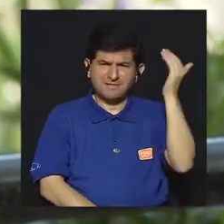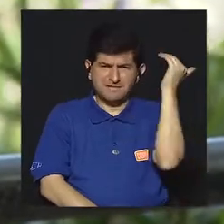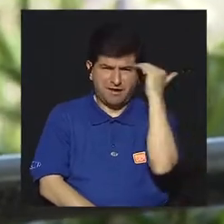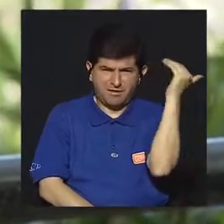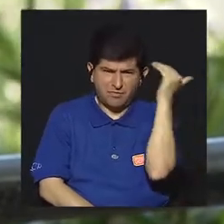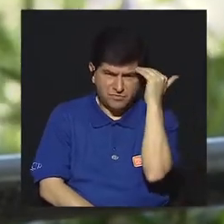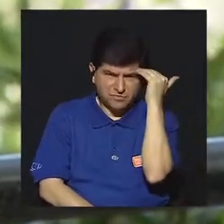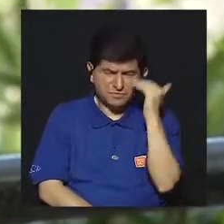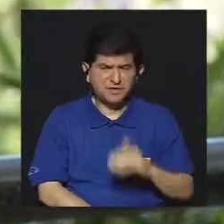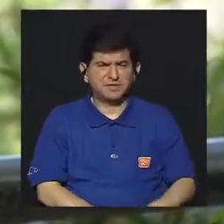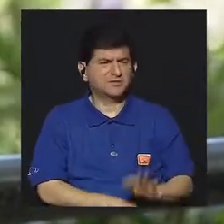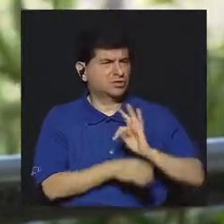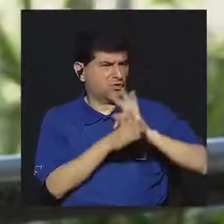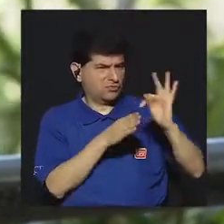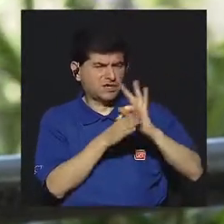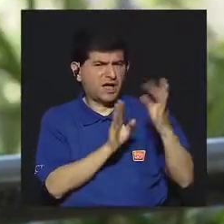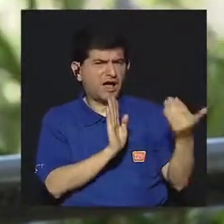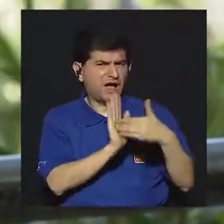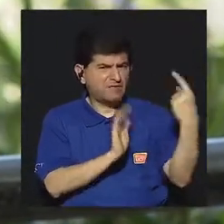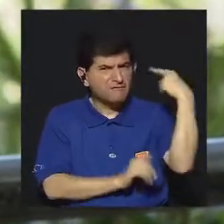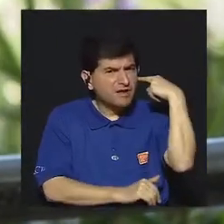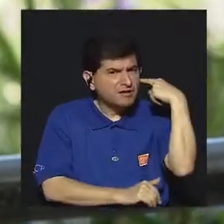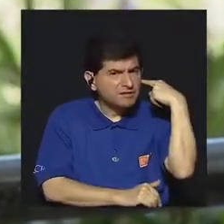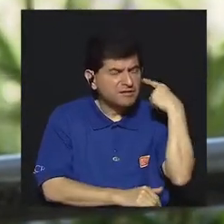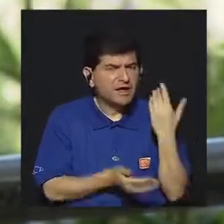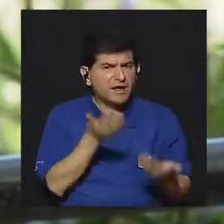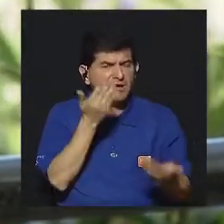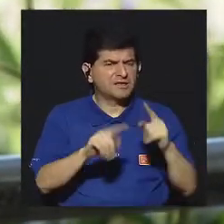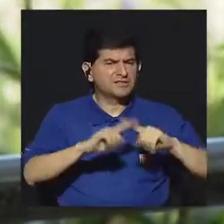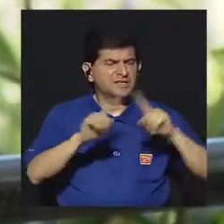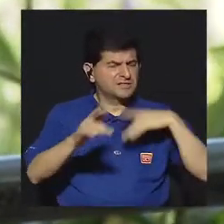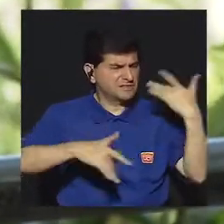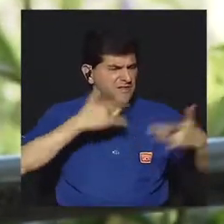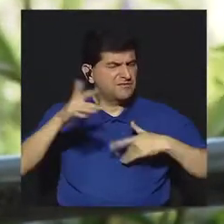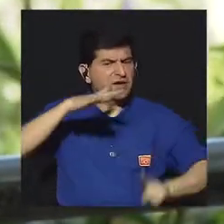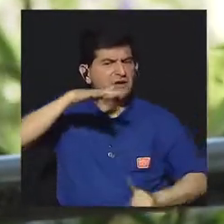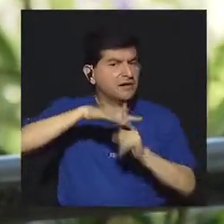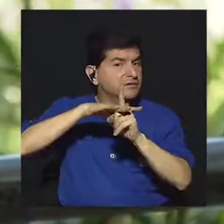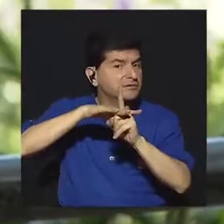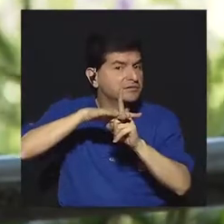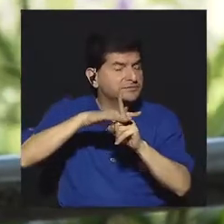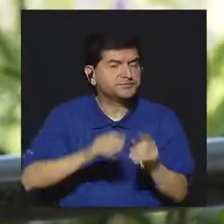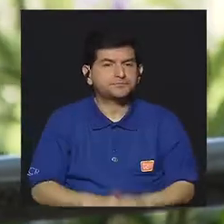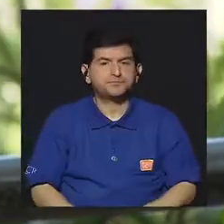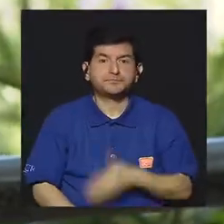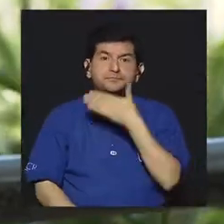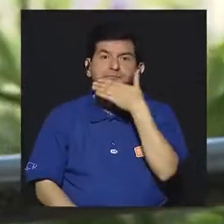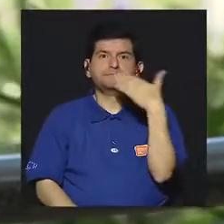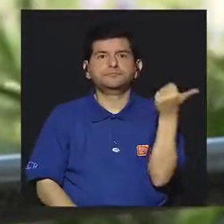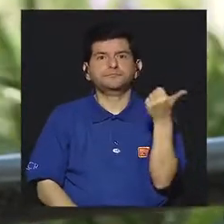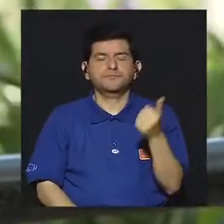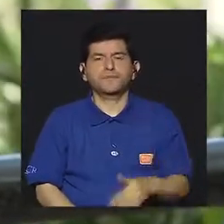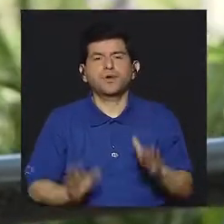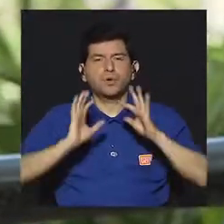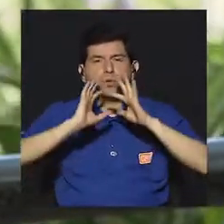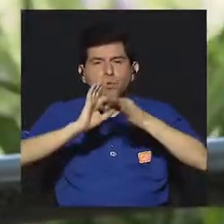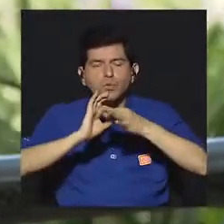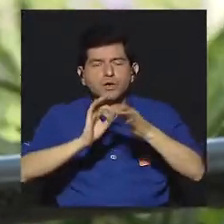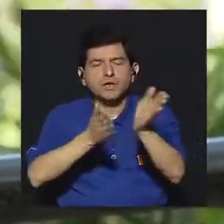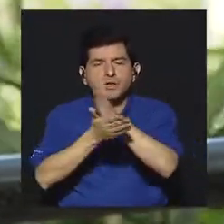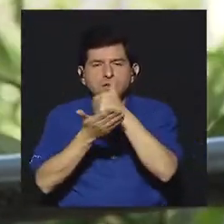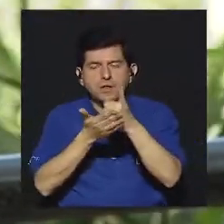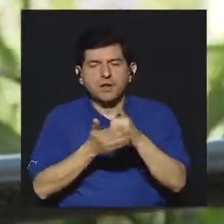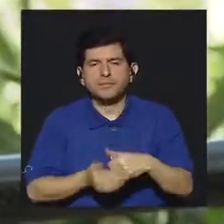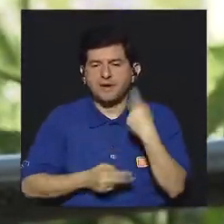tiene conocimiento, si el tratamiento llega a afectarle el oído porque tiene una serie de síntomas. Y ideal también que de la mano vaya